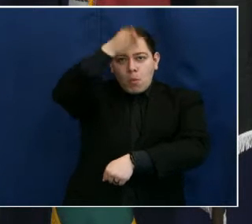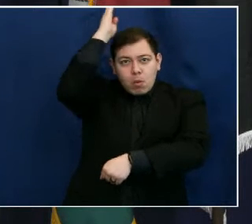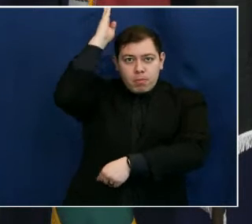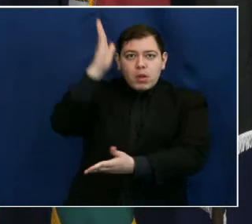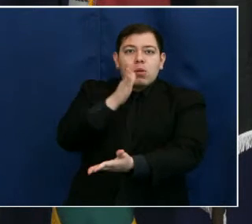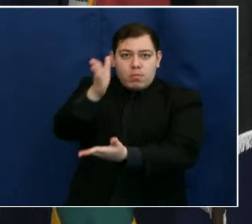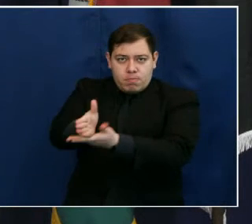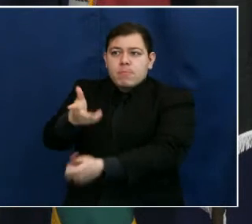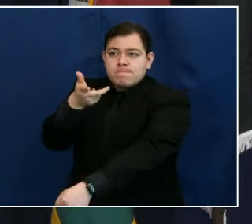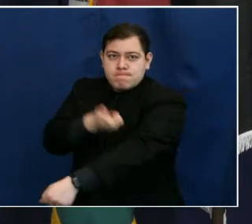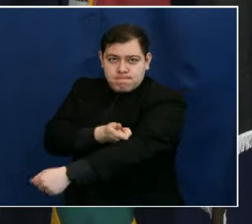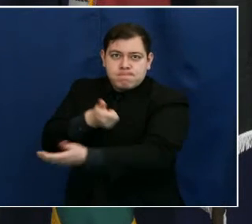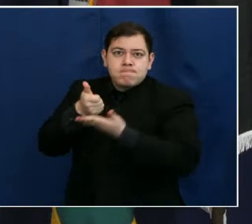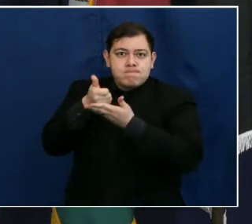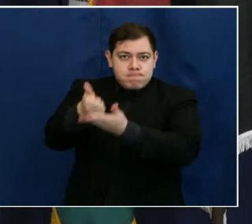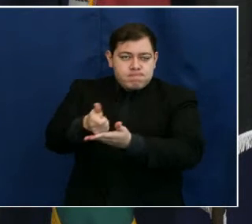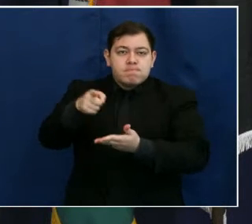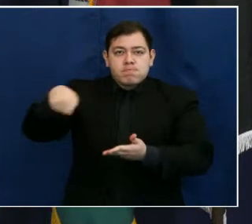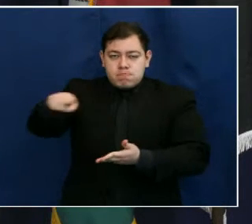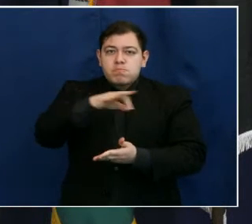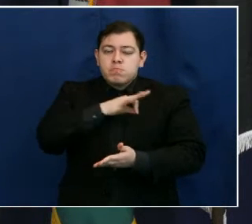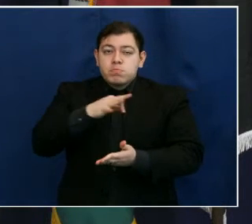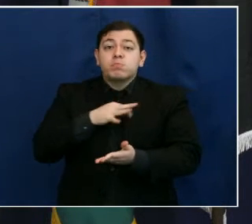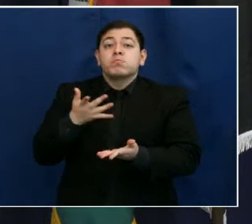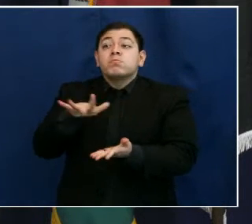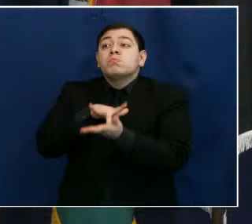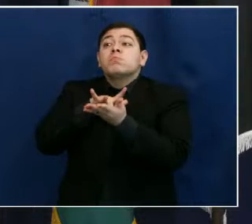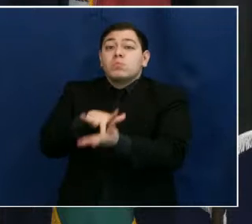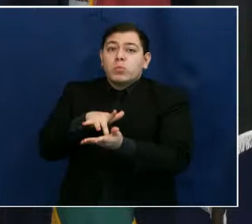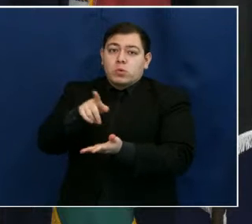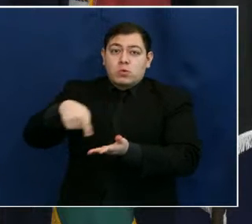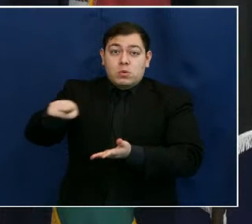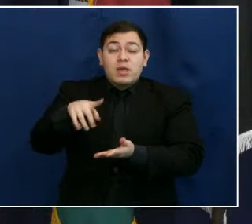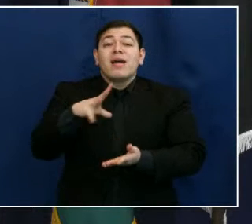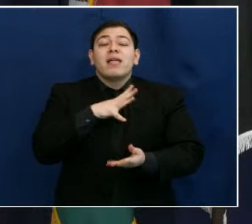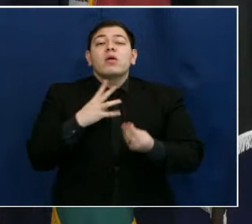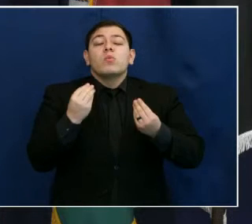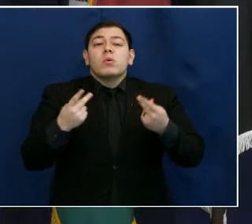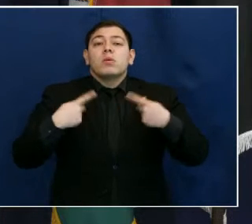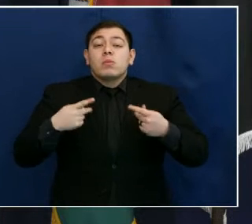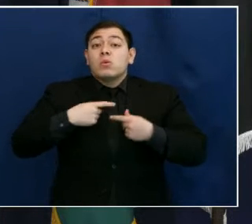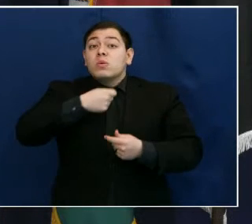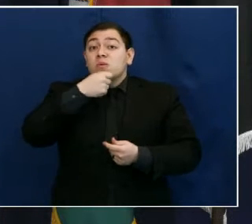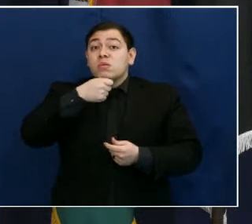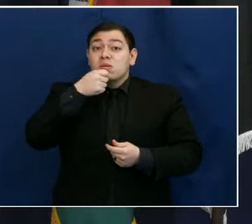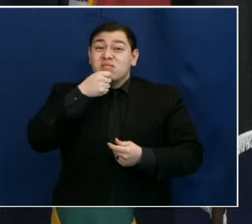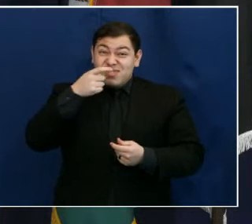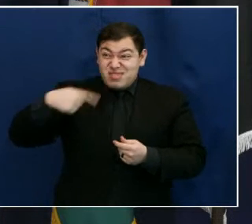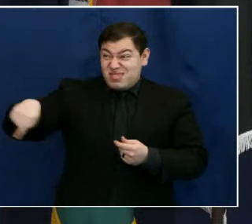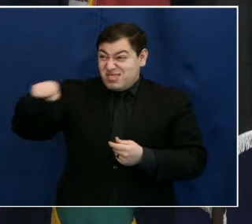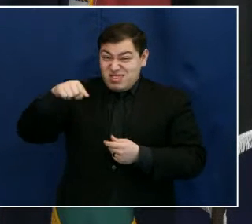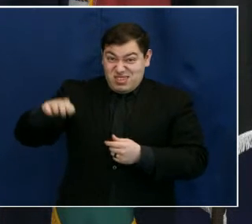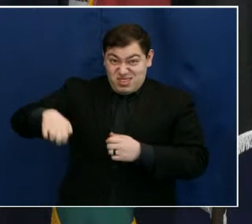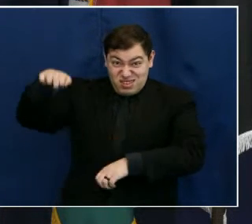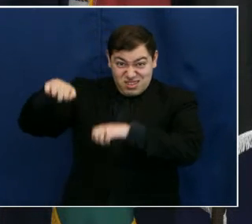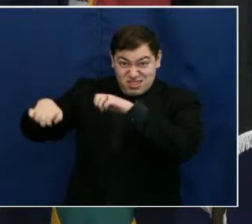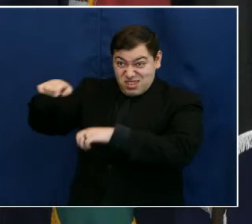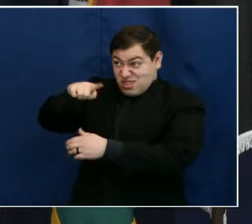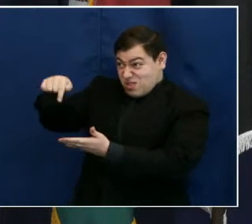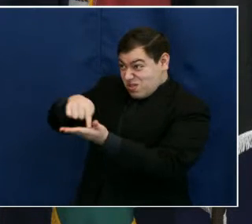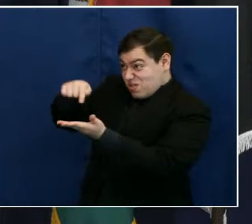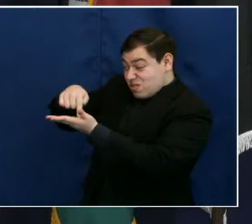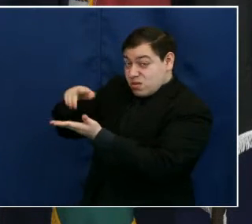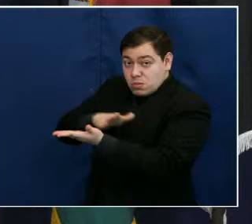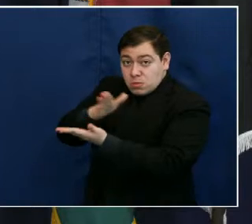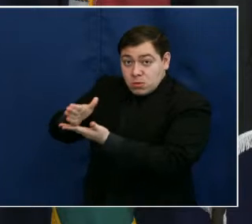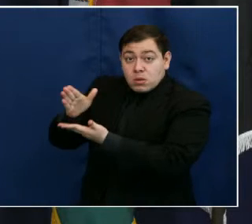a los diferentes viviendas en donde viven personas de tercera edad, número uno. Y número dos, pues le pedimos a